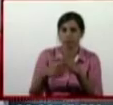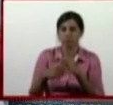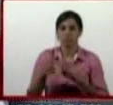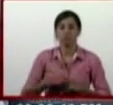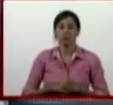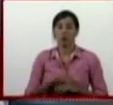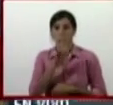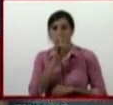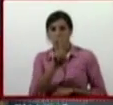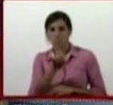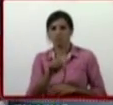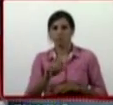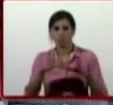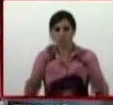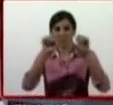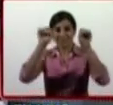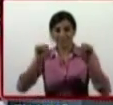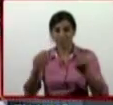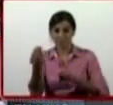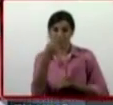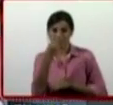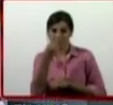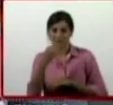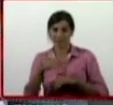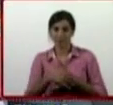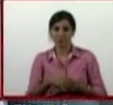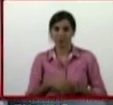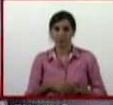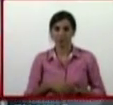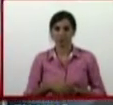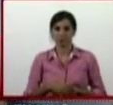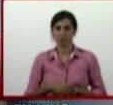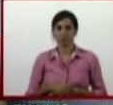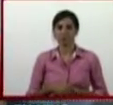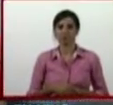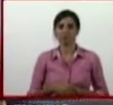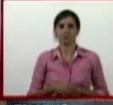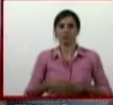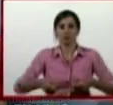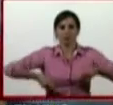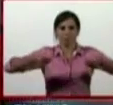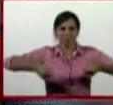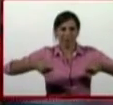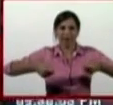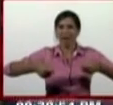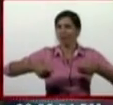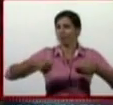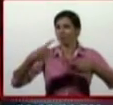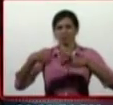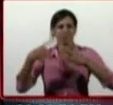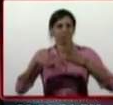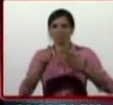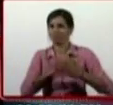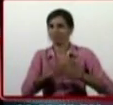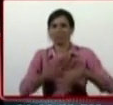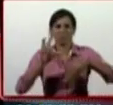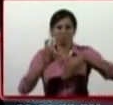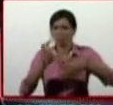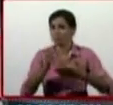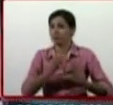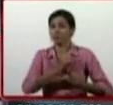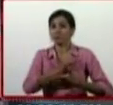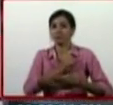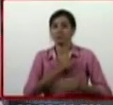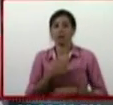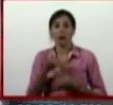Uno, todo el sistema alimentario de las bodegas Mercal, Abastos Bicentenario, que está cada